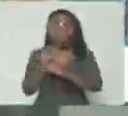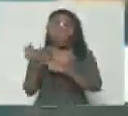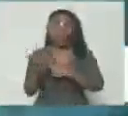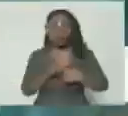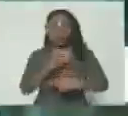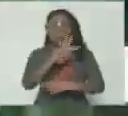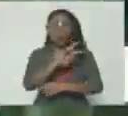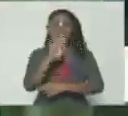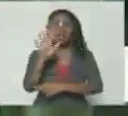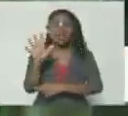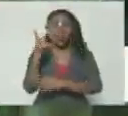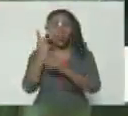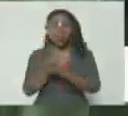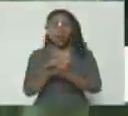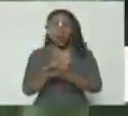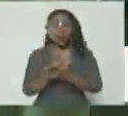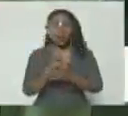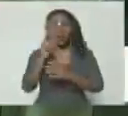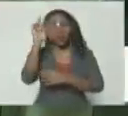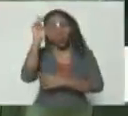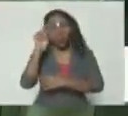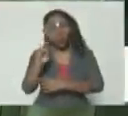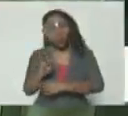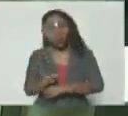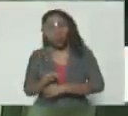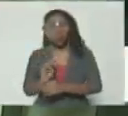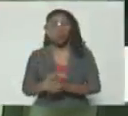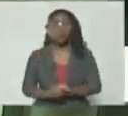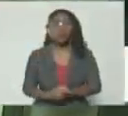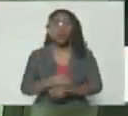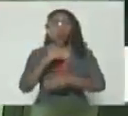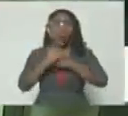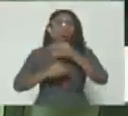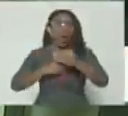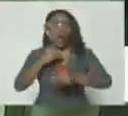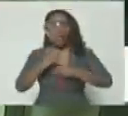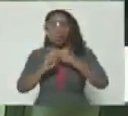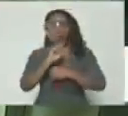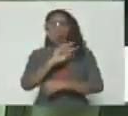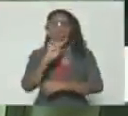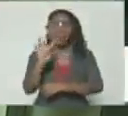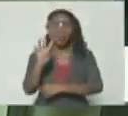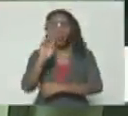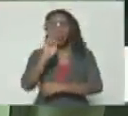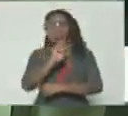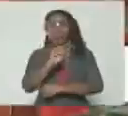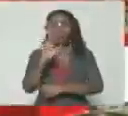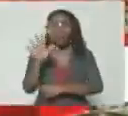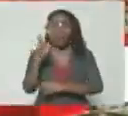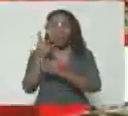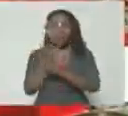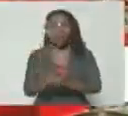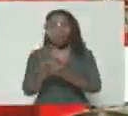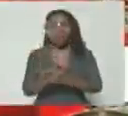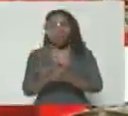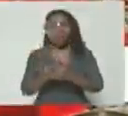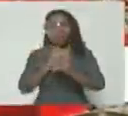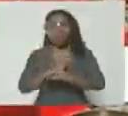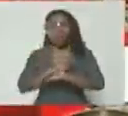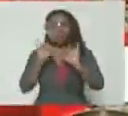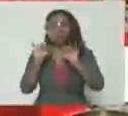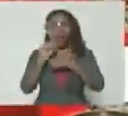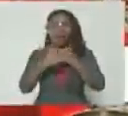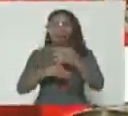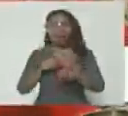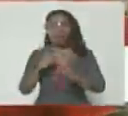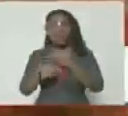de 45 toneladas de camarón todos los días, lo que lo convertimos en 24 o 25 toneladas de producto terminado apuntando